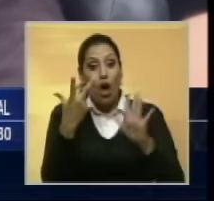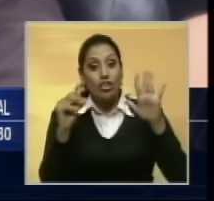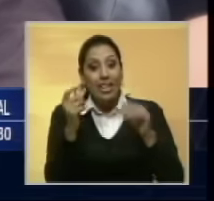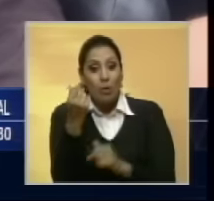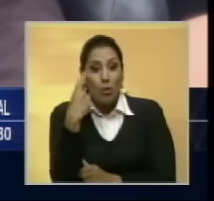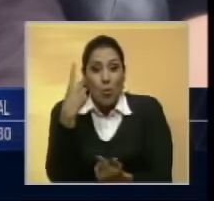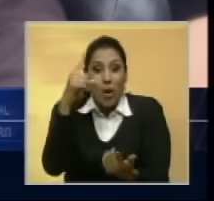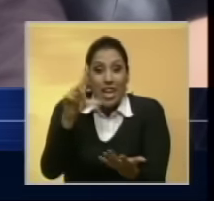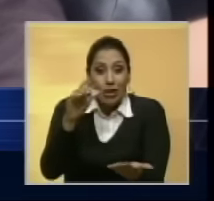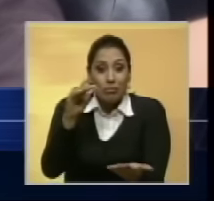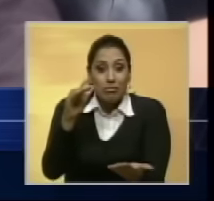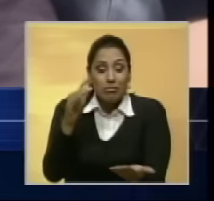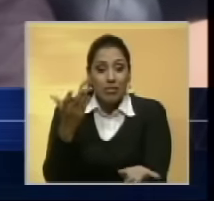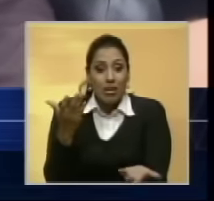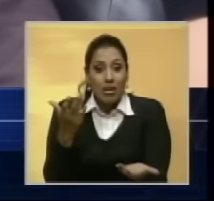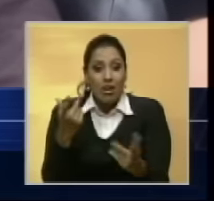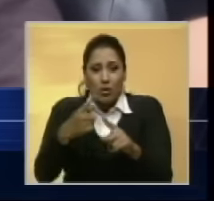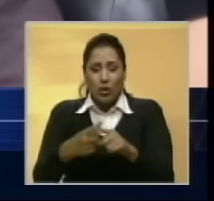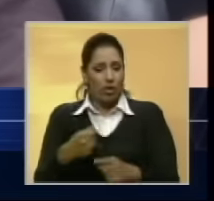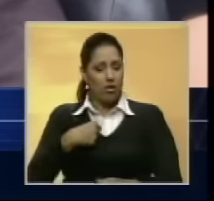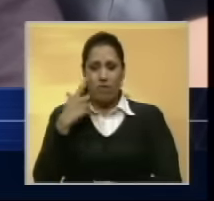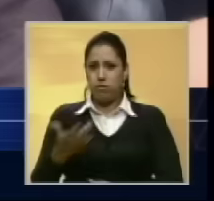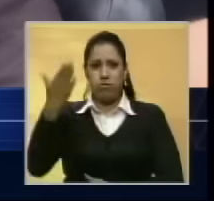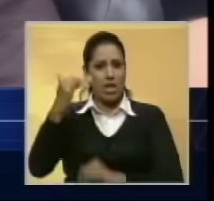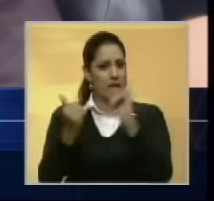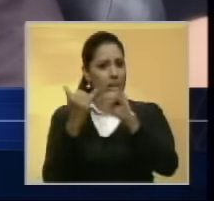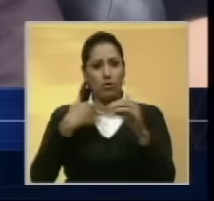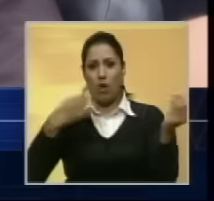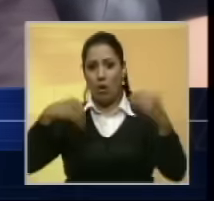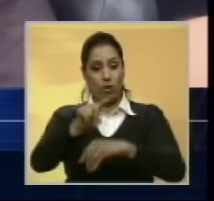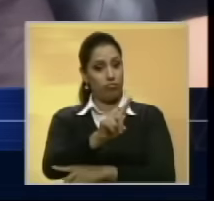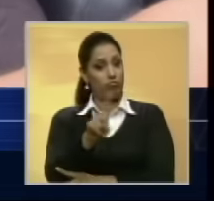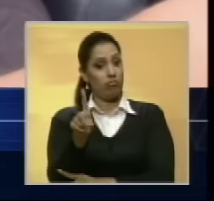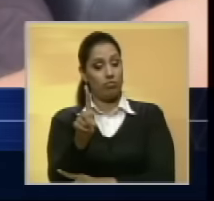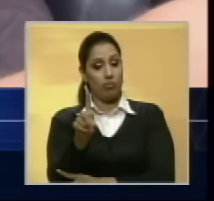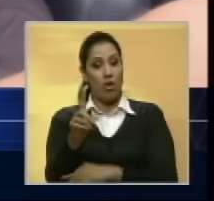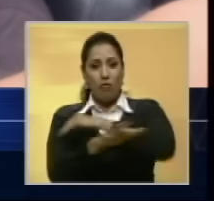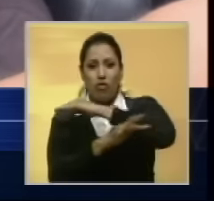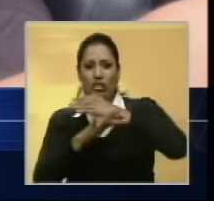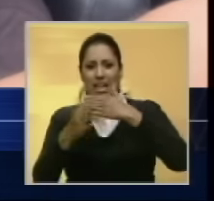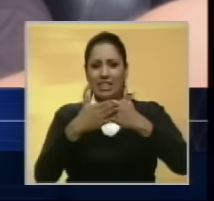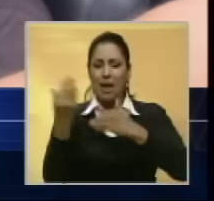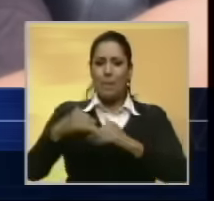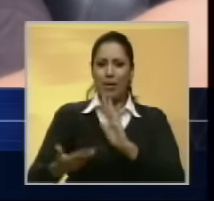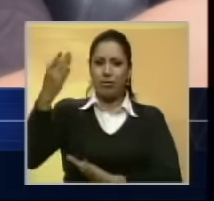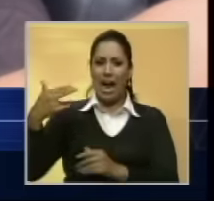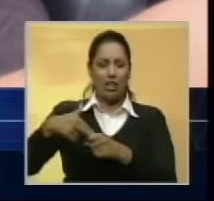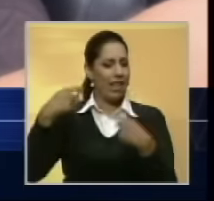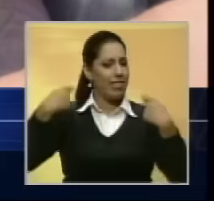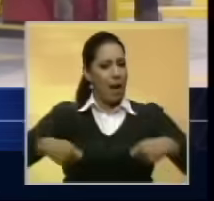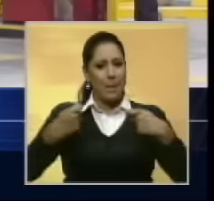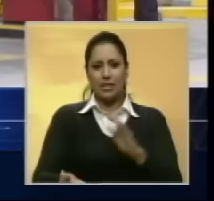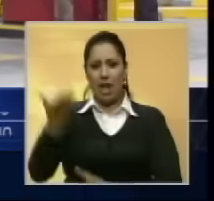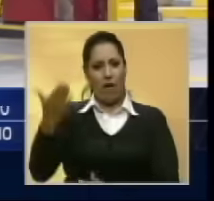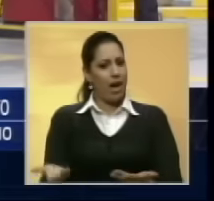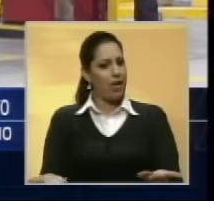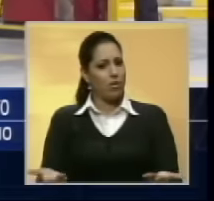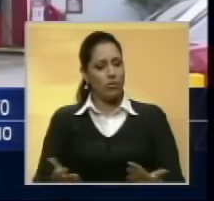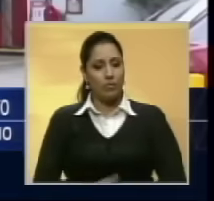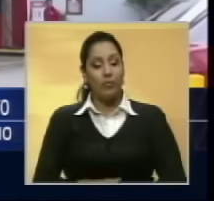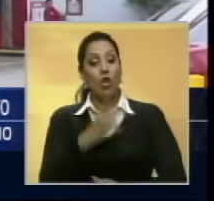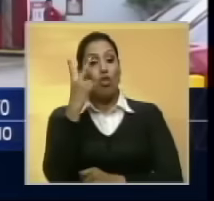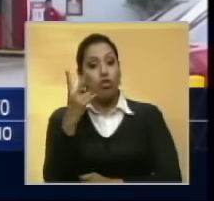Cerrada. No hay motivo por qué poner el precio internacional aquí. Demasiado alto.